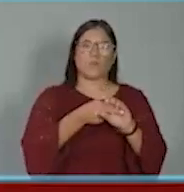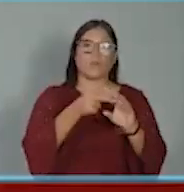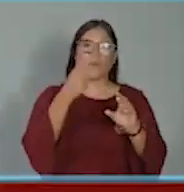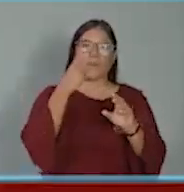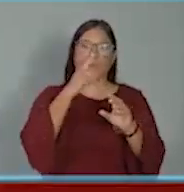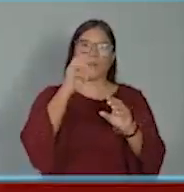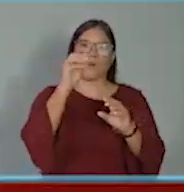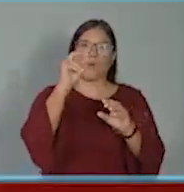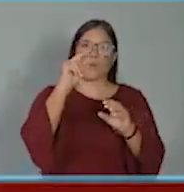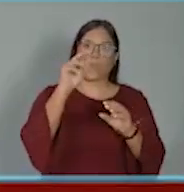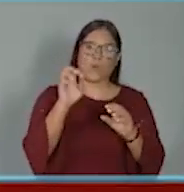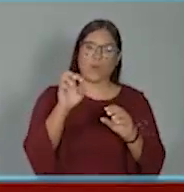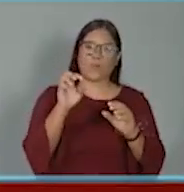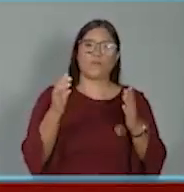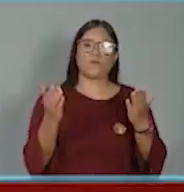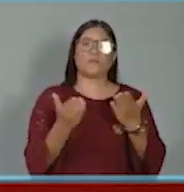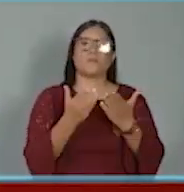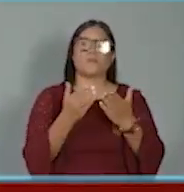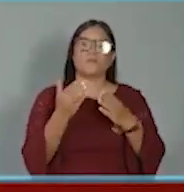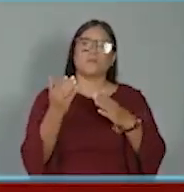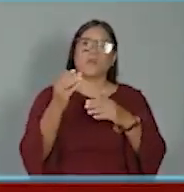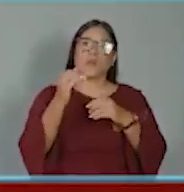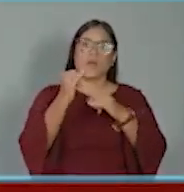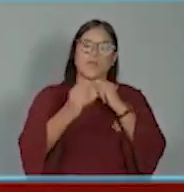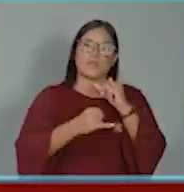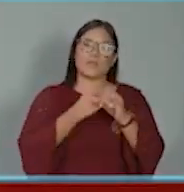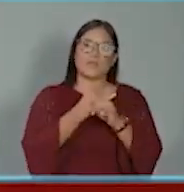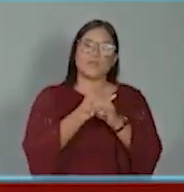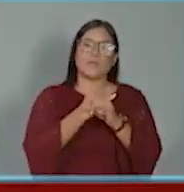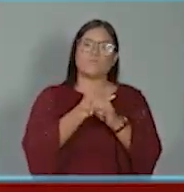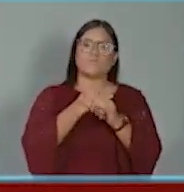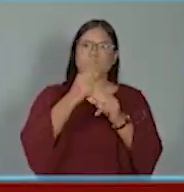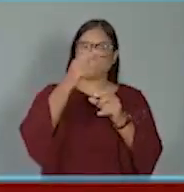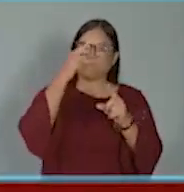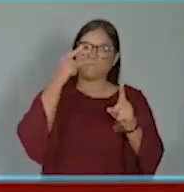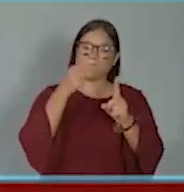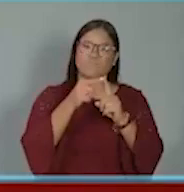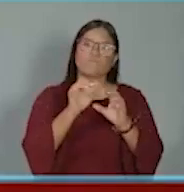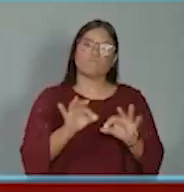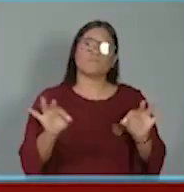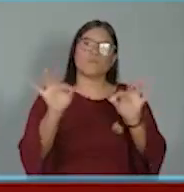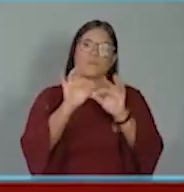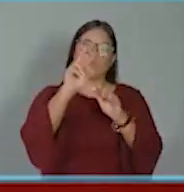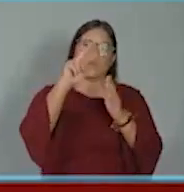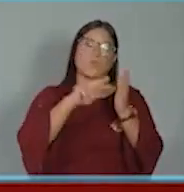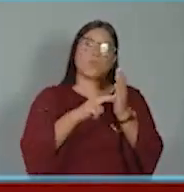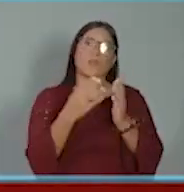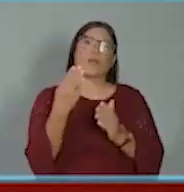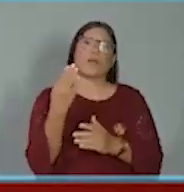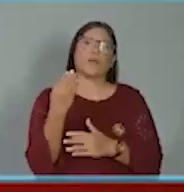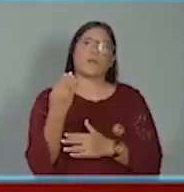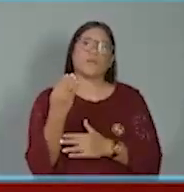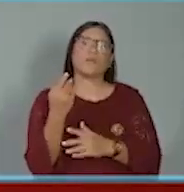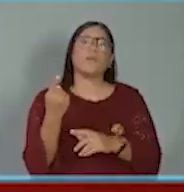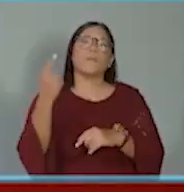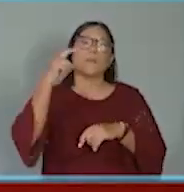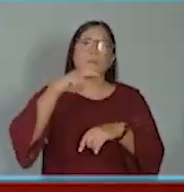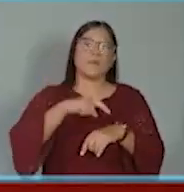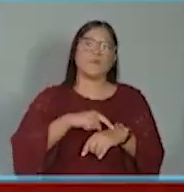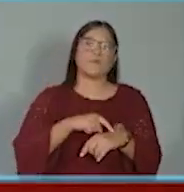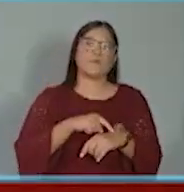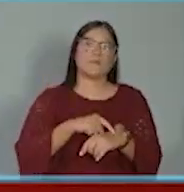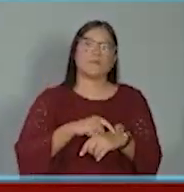de género la One ha sido una institución pionera en estos temas de hecho en el año 2014 por primera vez